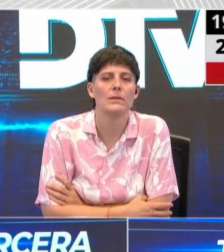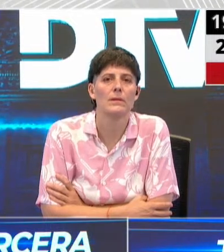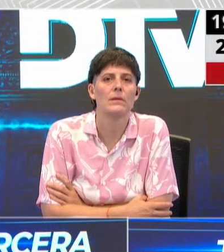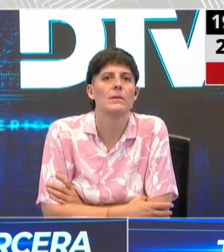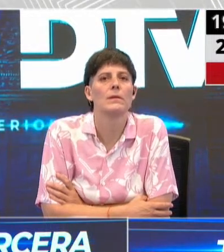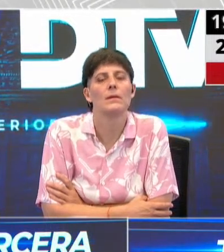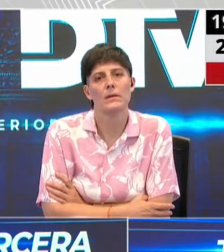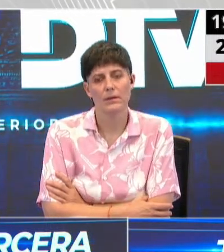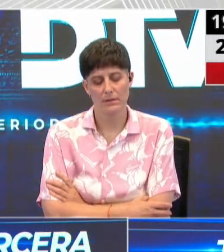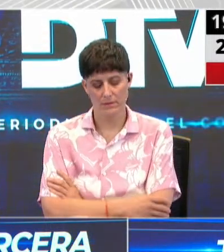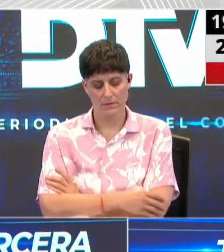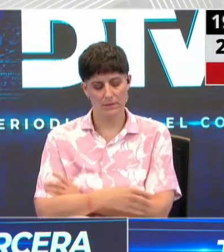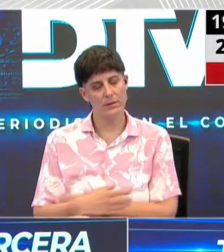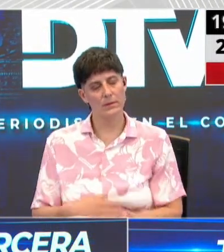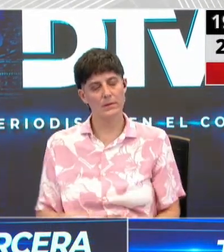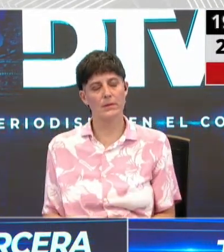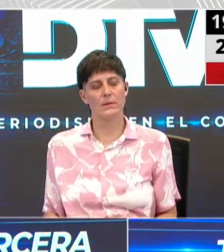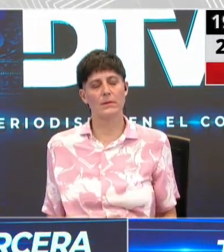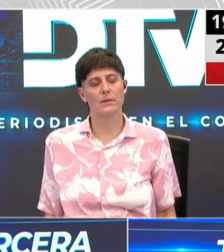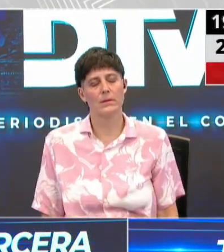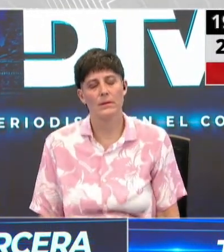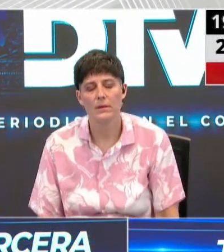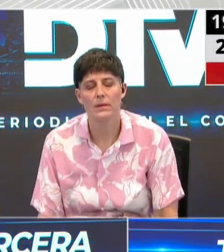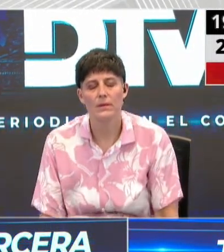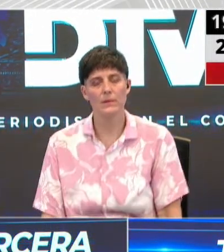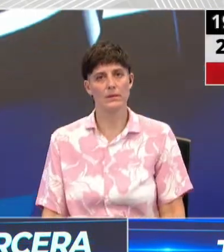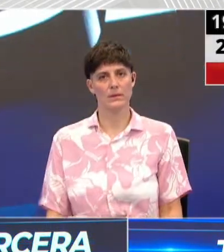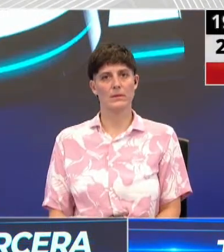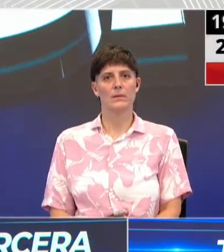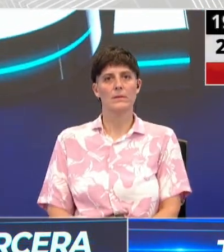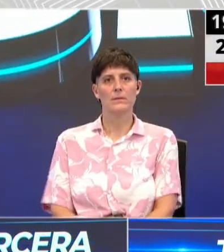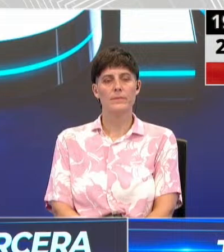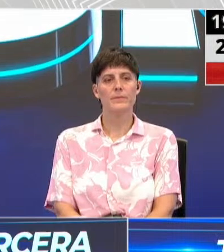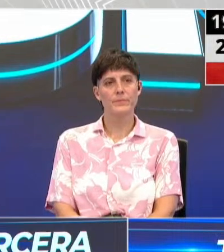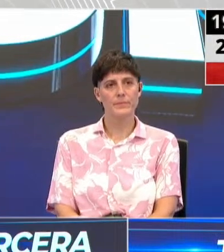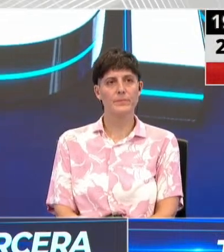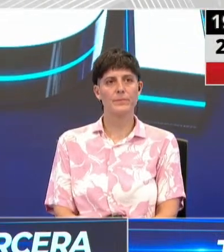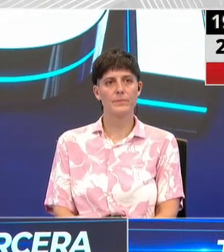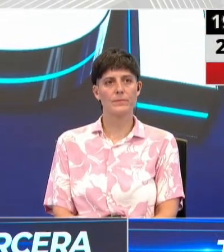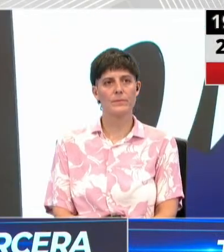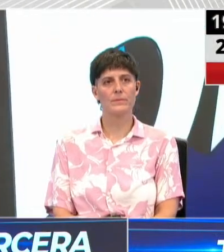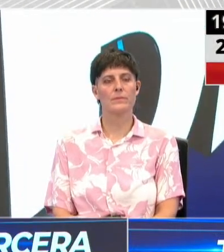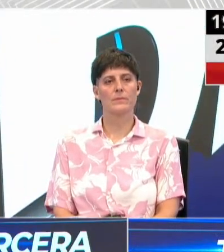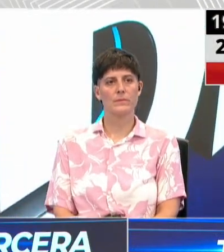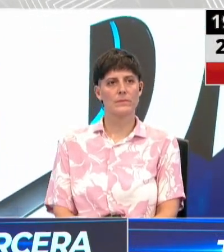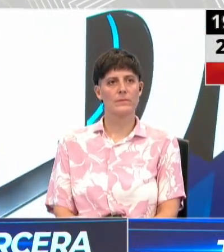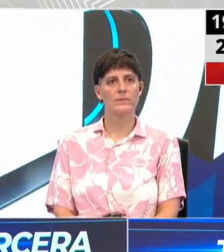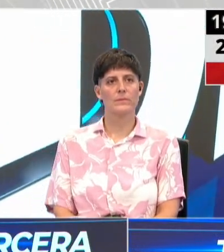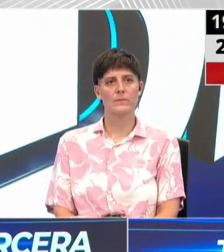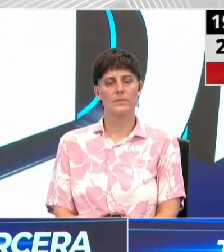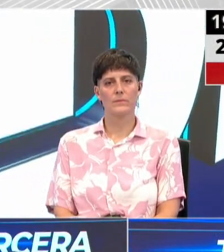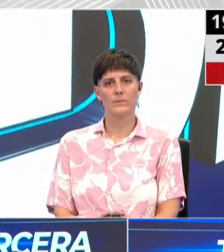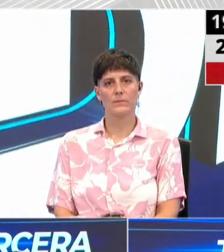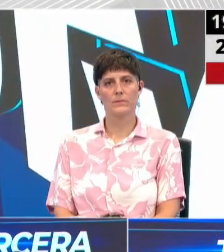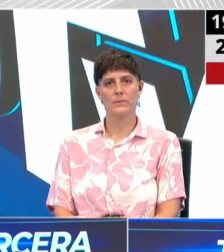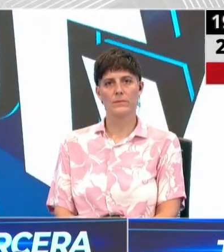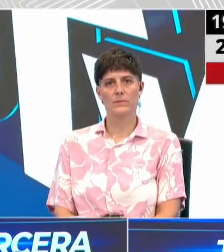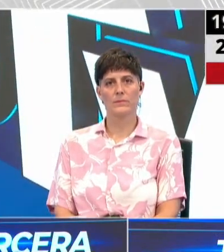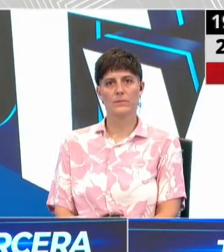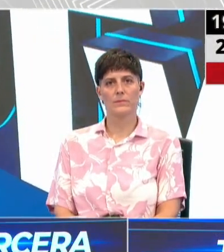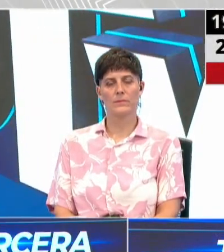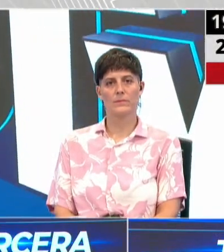donde el ejercicio de los derechos de uno, el límite es la afectación de los derechos de otro.